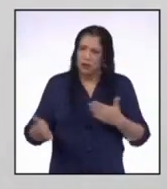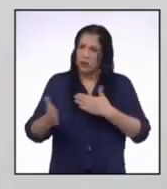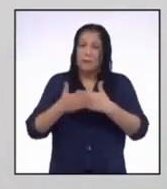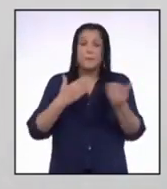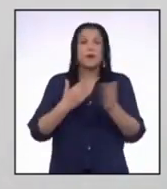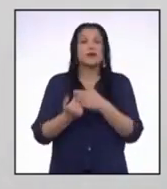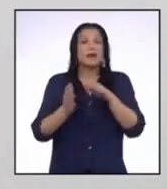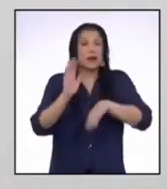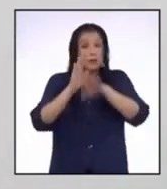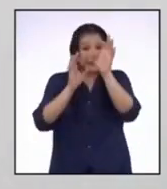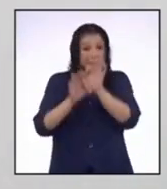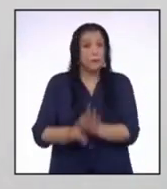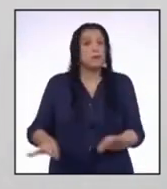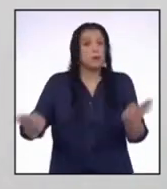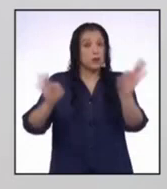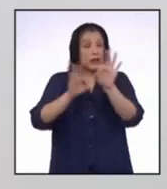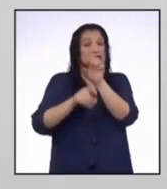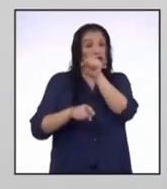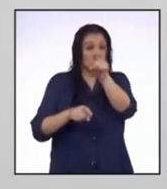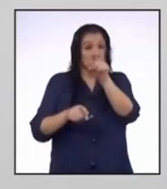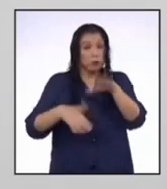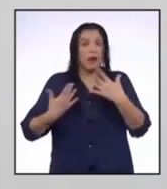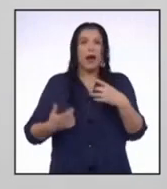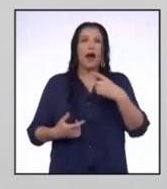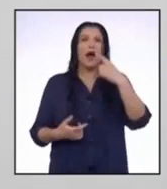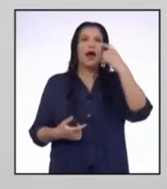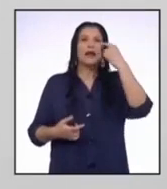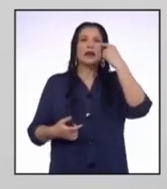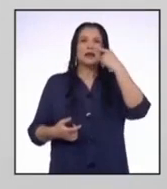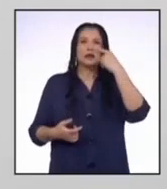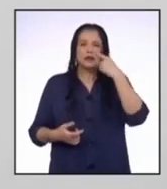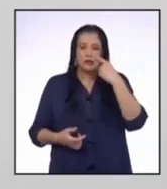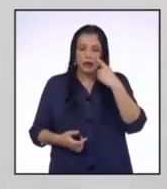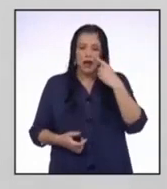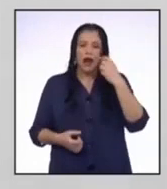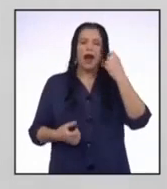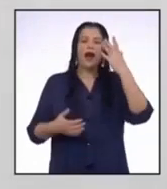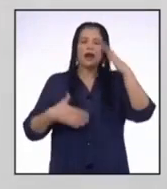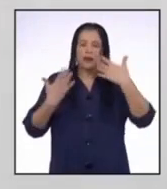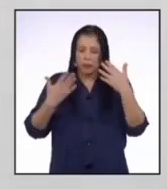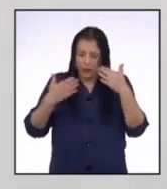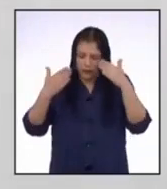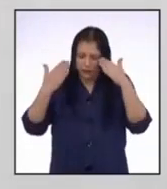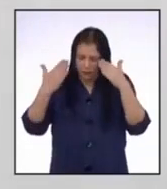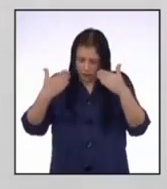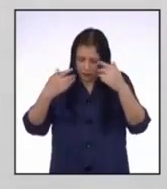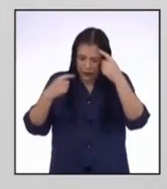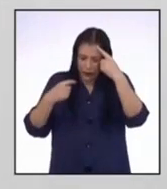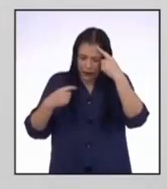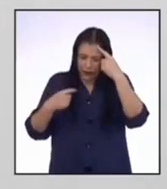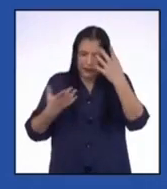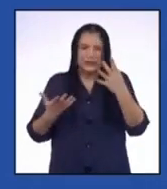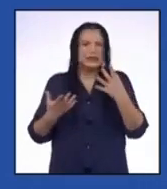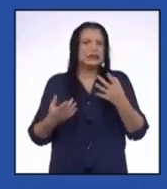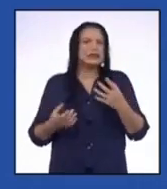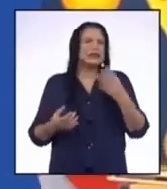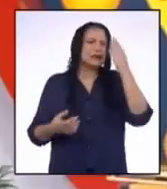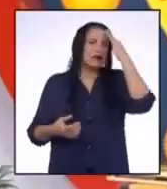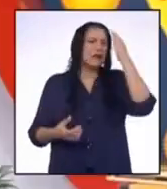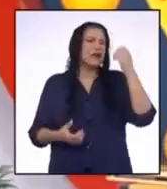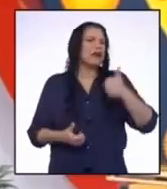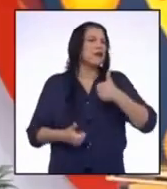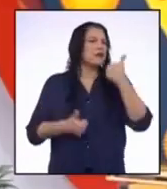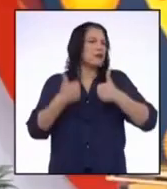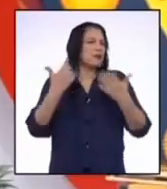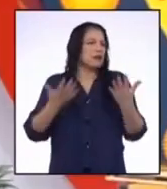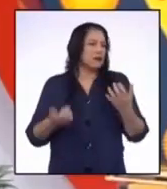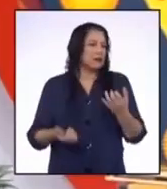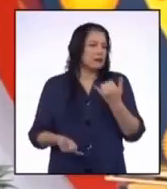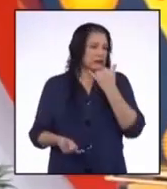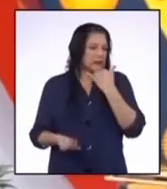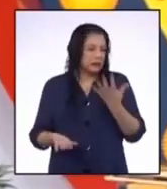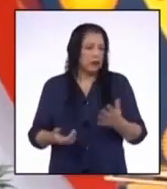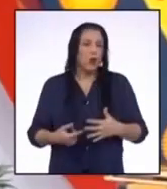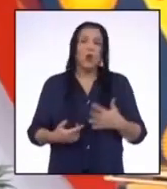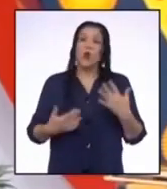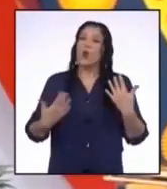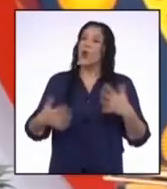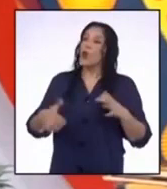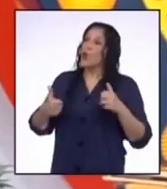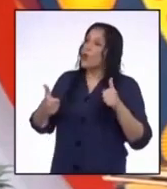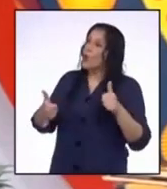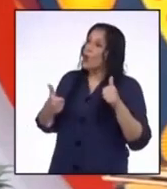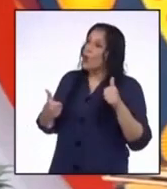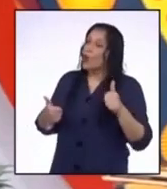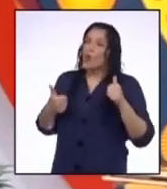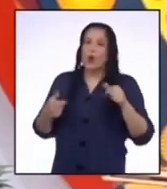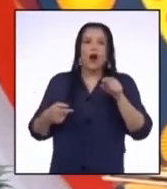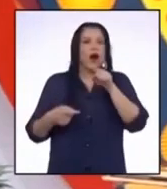lo importante es que la puedas reconocer y que le puedas prestar atención a esa emoción. Qué lujo haber escuchado a